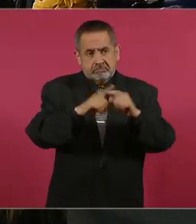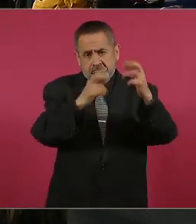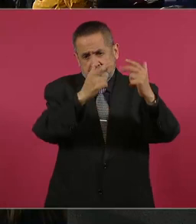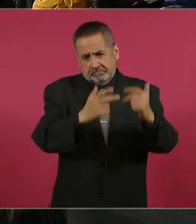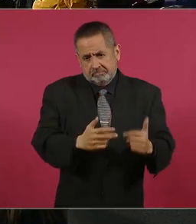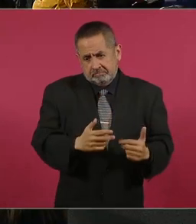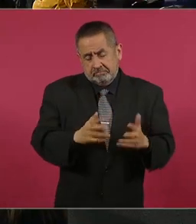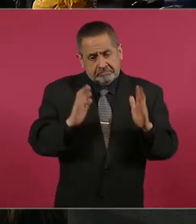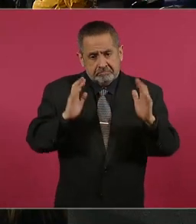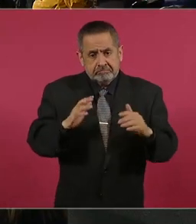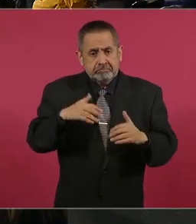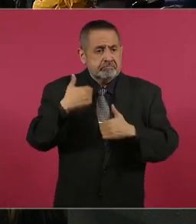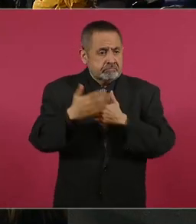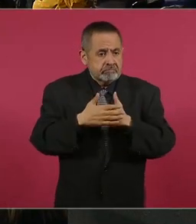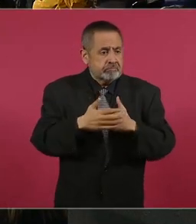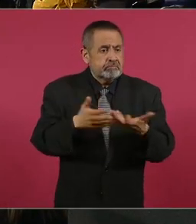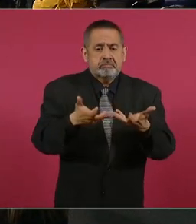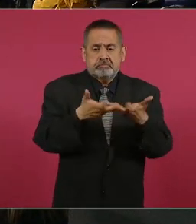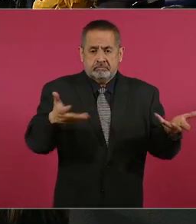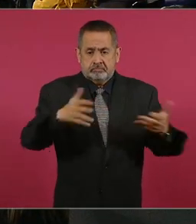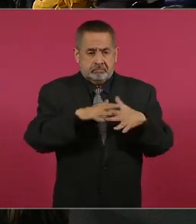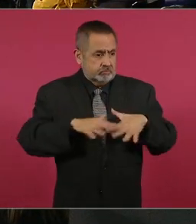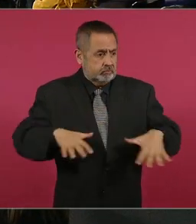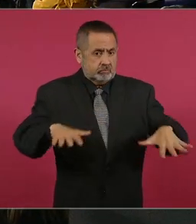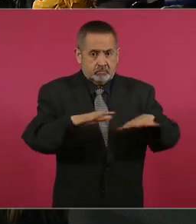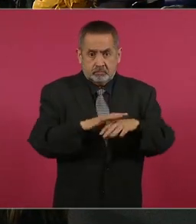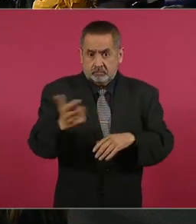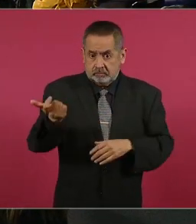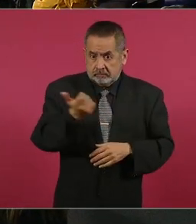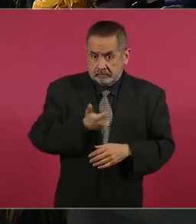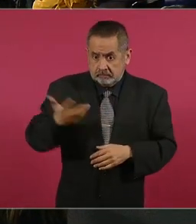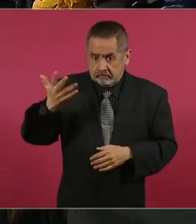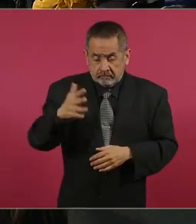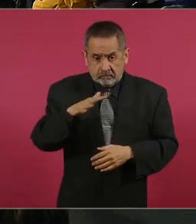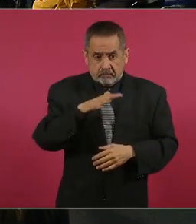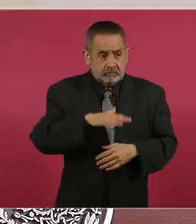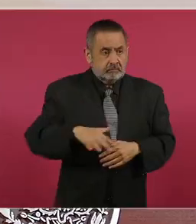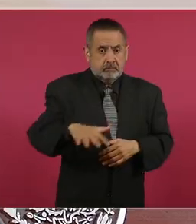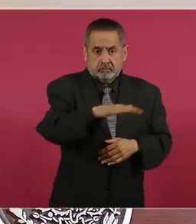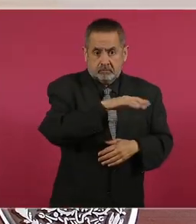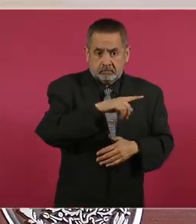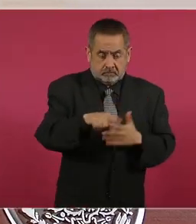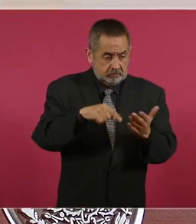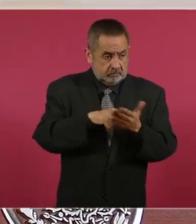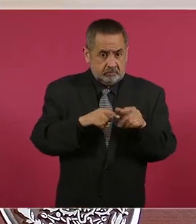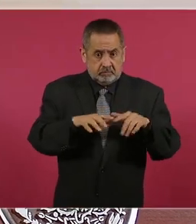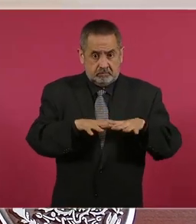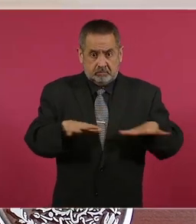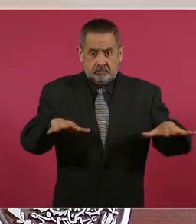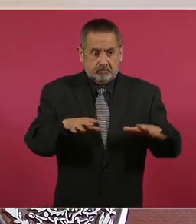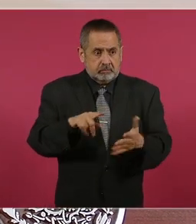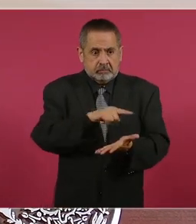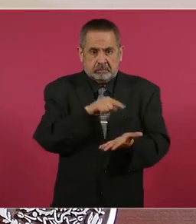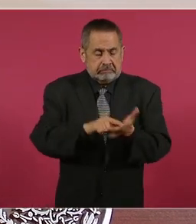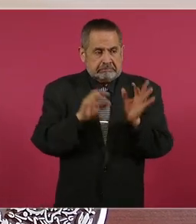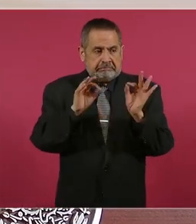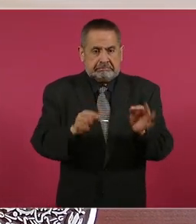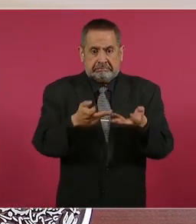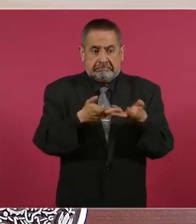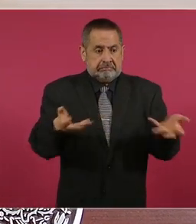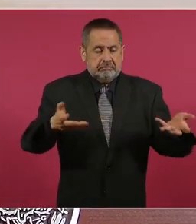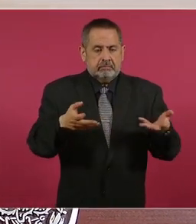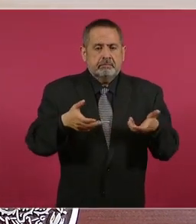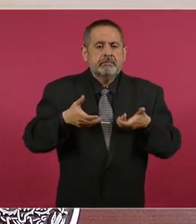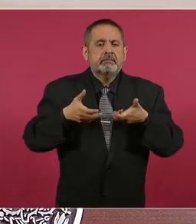demolerlo y utilizar el terreno, porque está ubicado en un sitio estratégico, es en